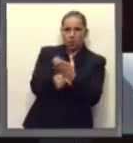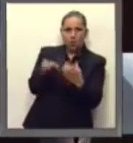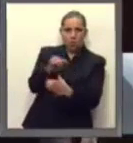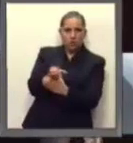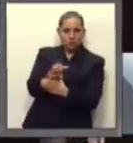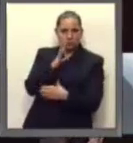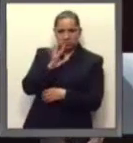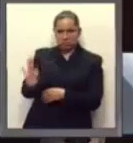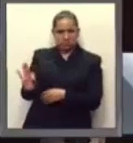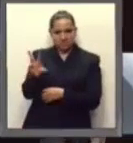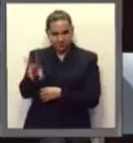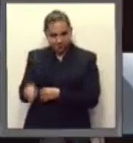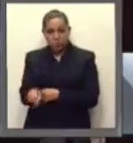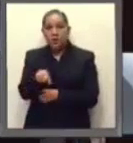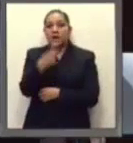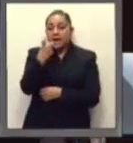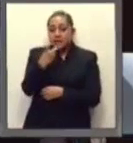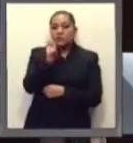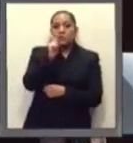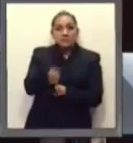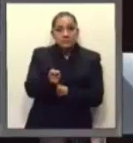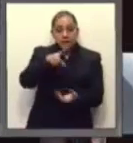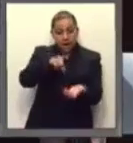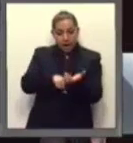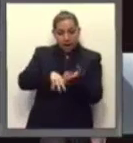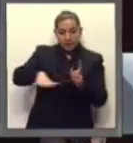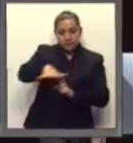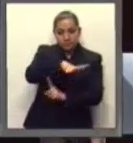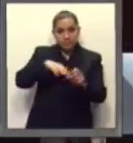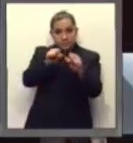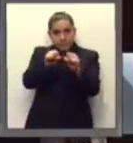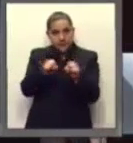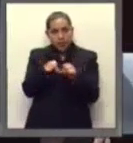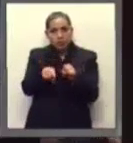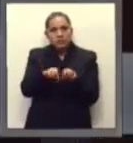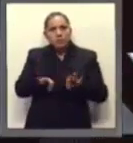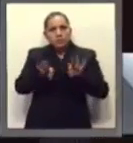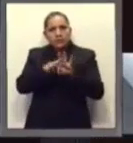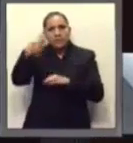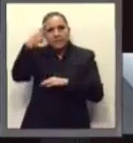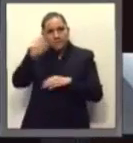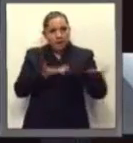rumbo a la urgente reivindicación del aula como el árbitro de la intolerancia tecnócrata.